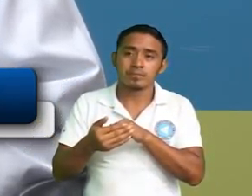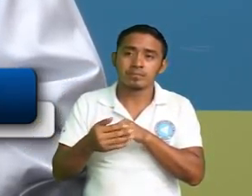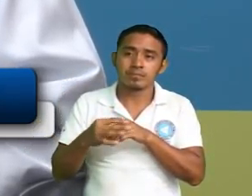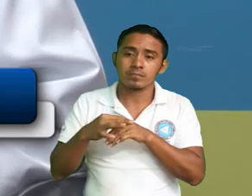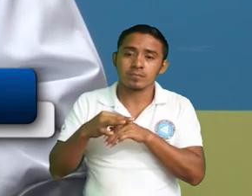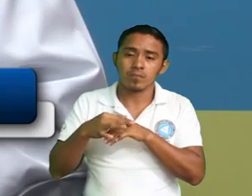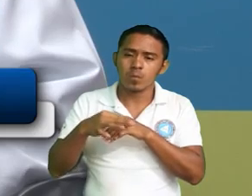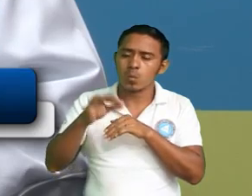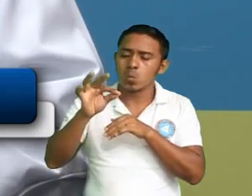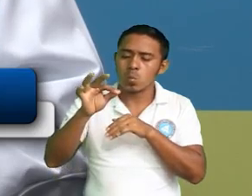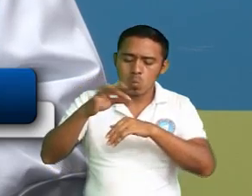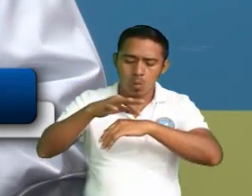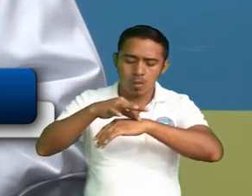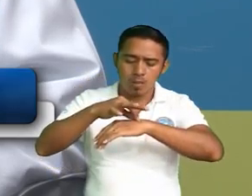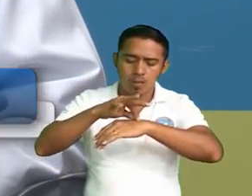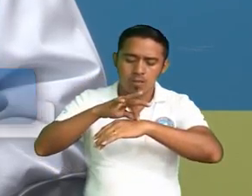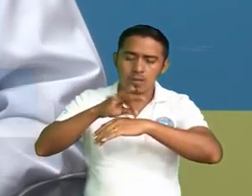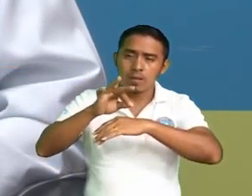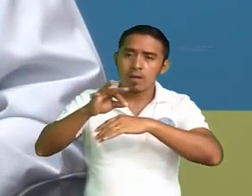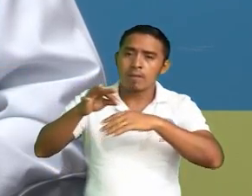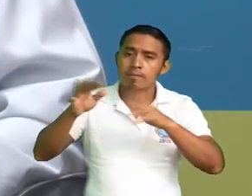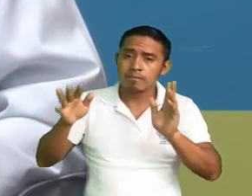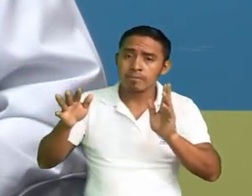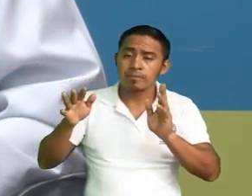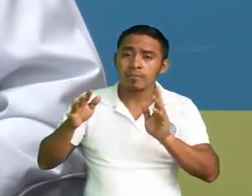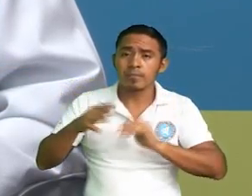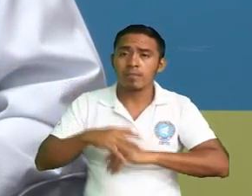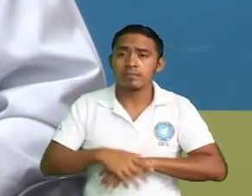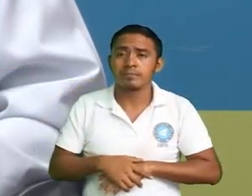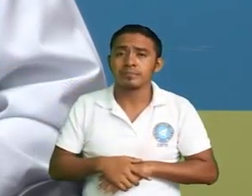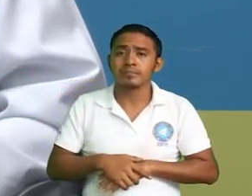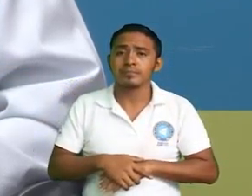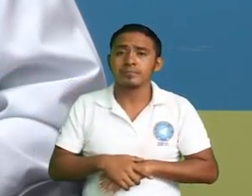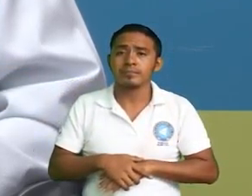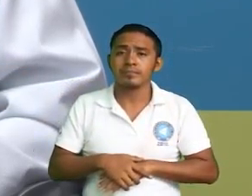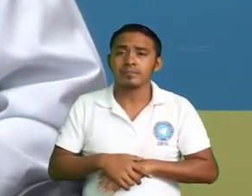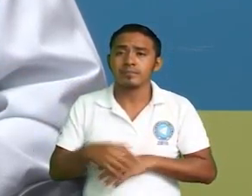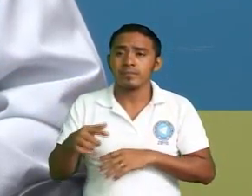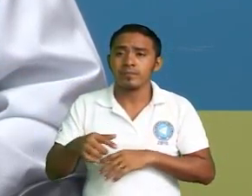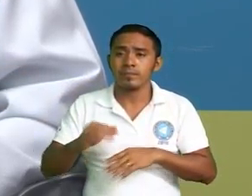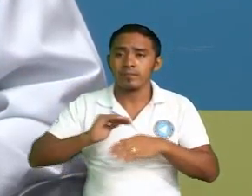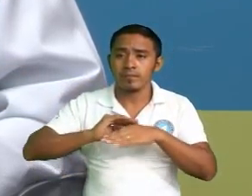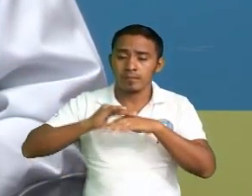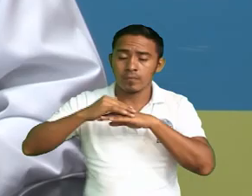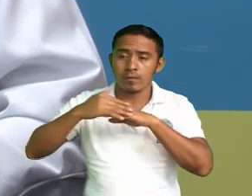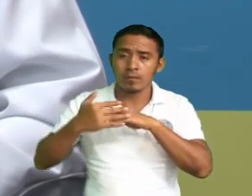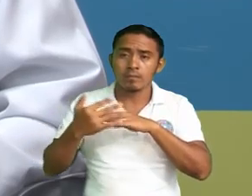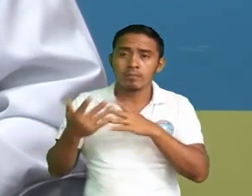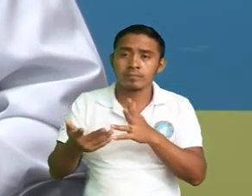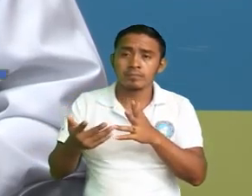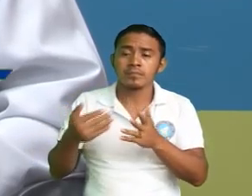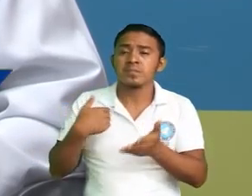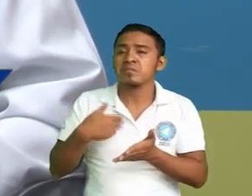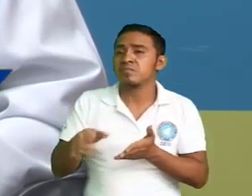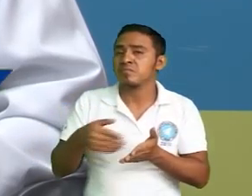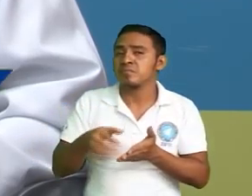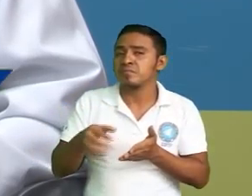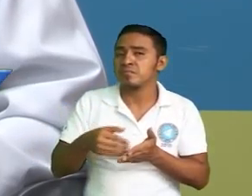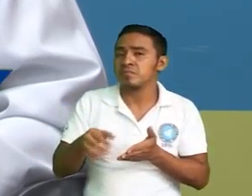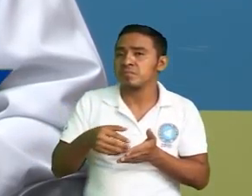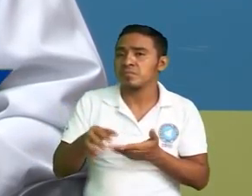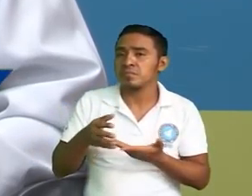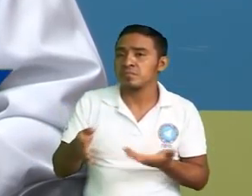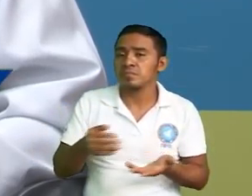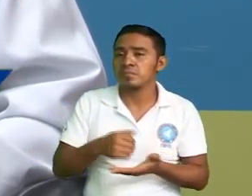muy delgada, ¿ves? Y y pericondrio. Entonces, con facilidad